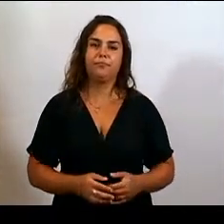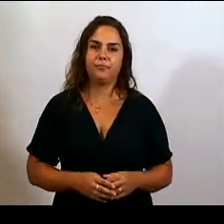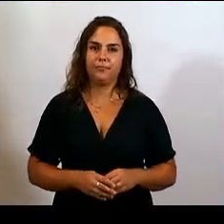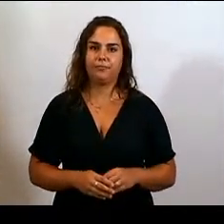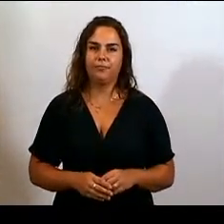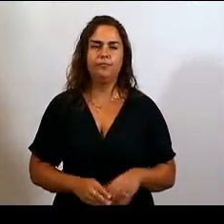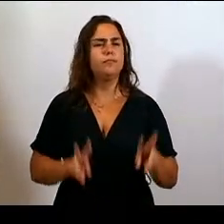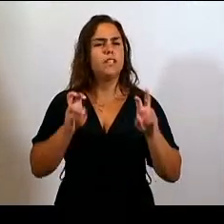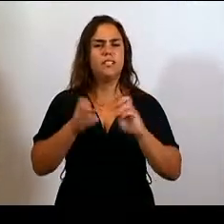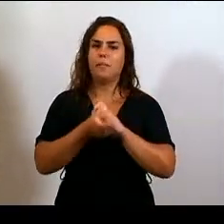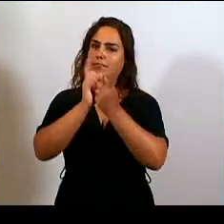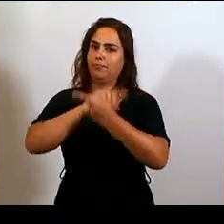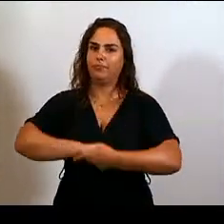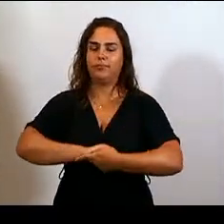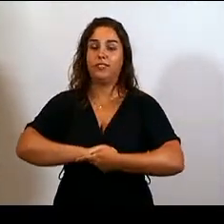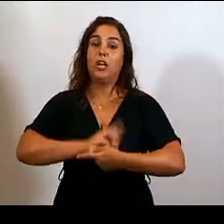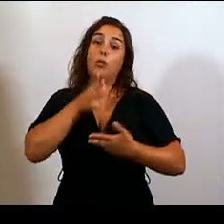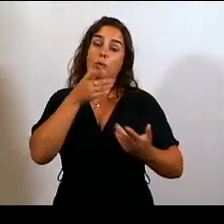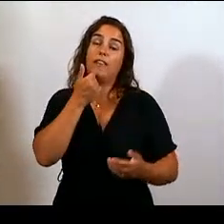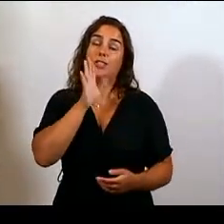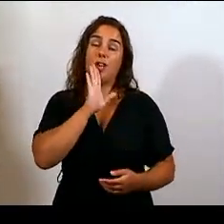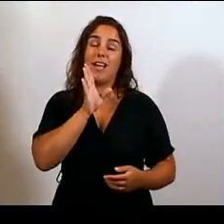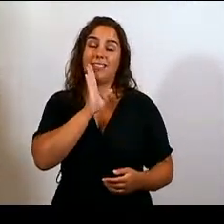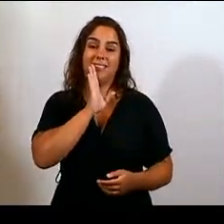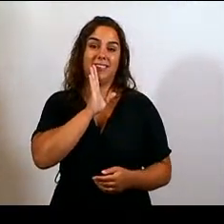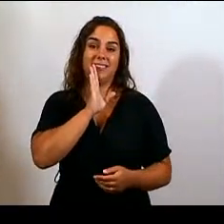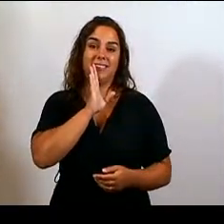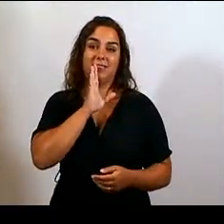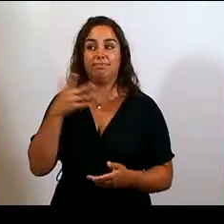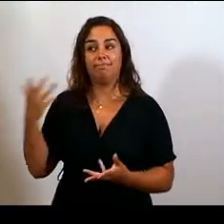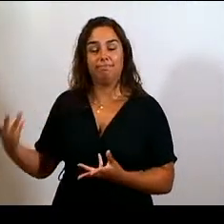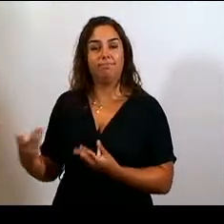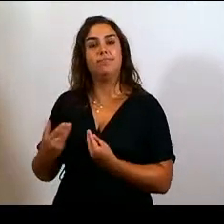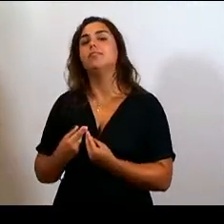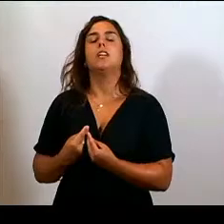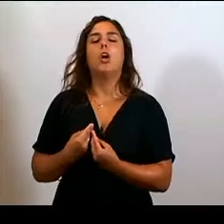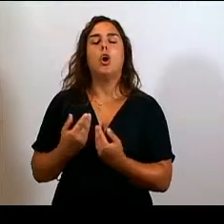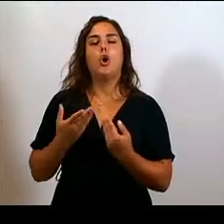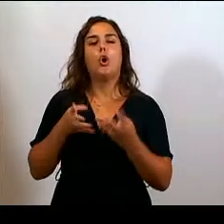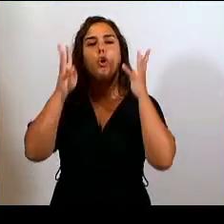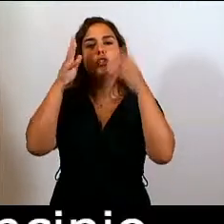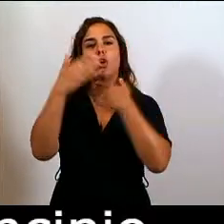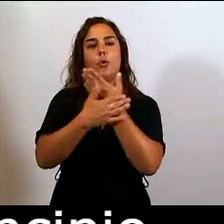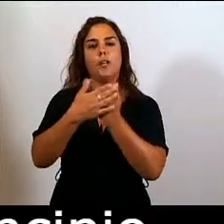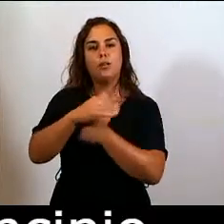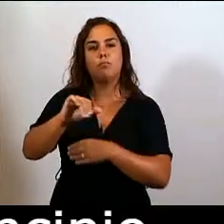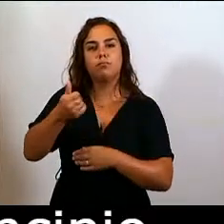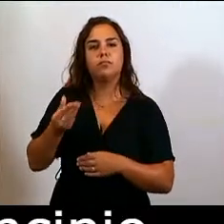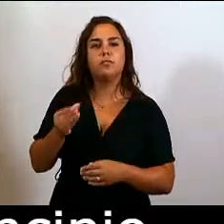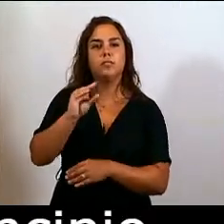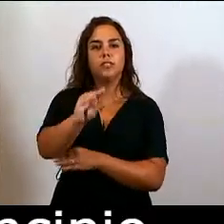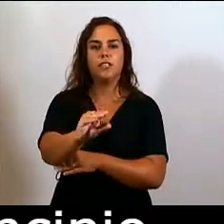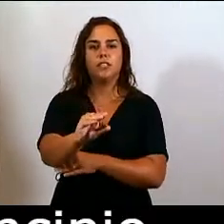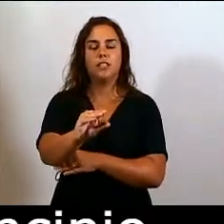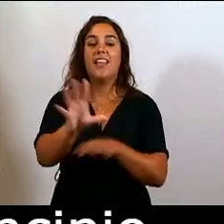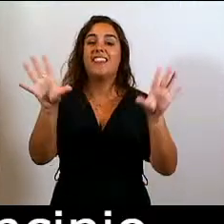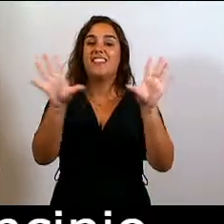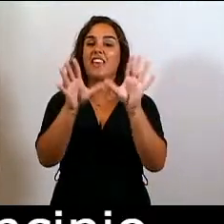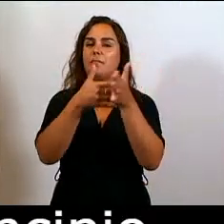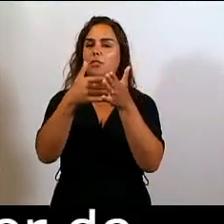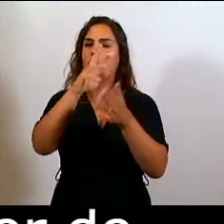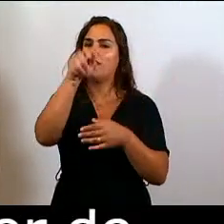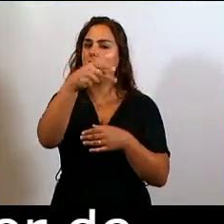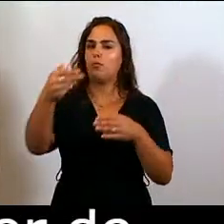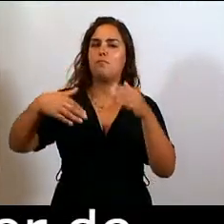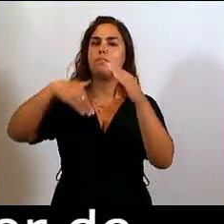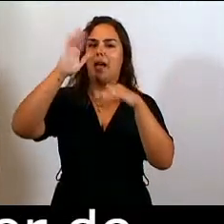Cambiamos de asunto porque, como les adelanté al principio, el Consejo de Gobierno ha aprobado inversiones por valor de más de 10 millones de